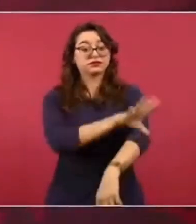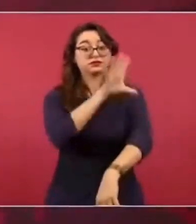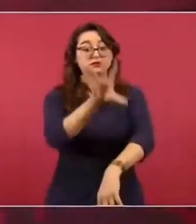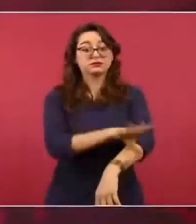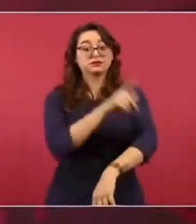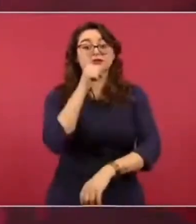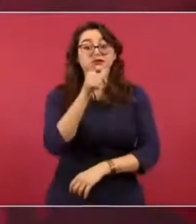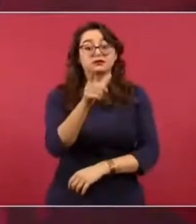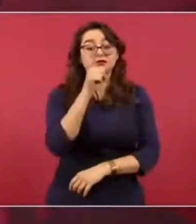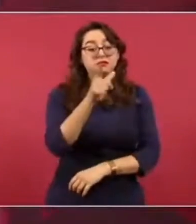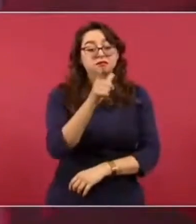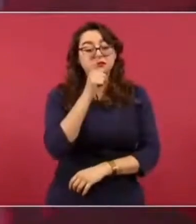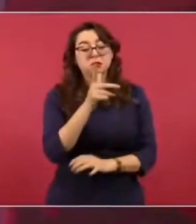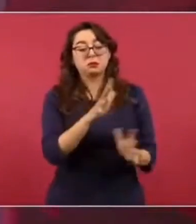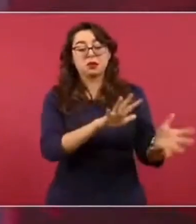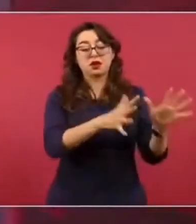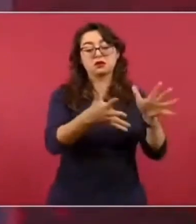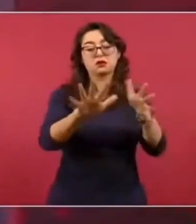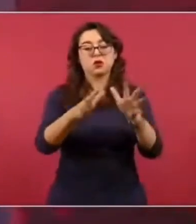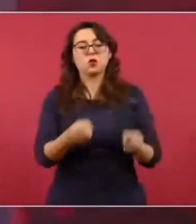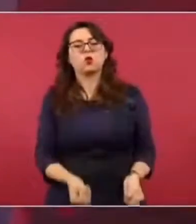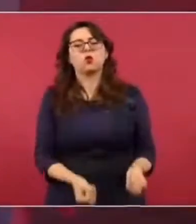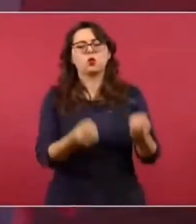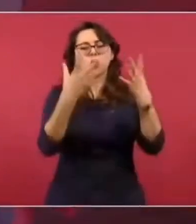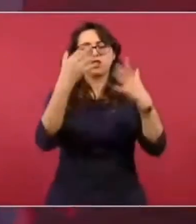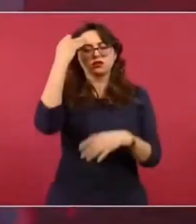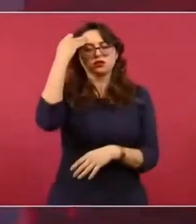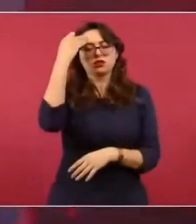tienen en promedio 28 años,